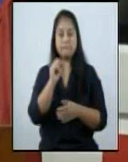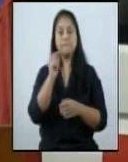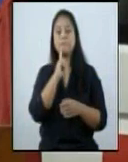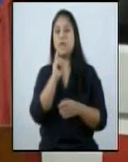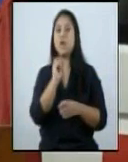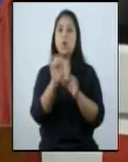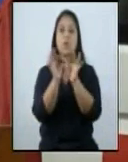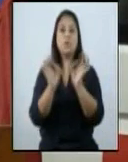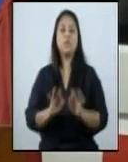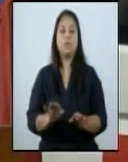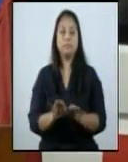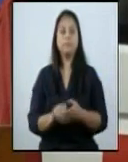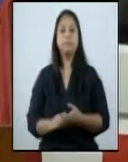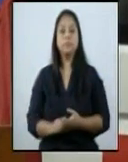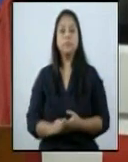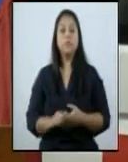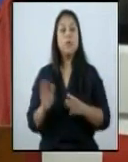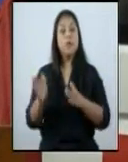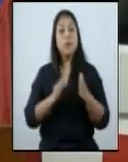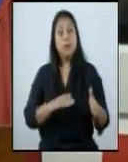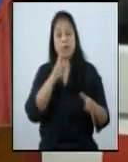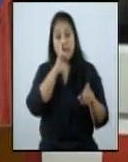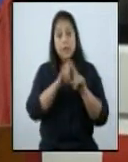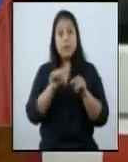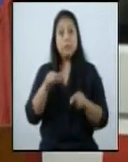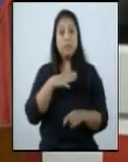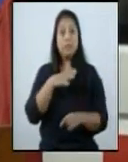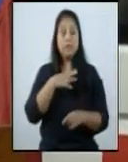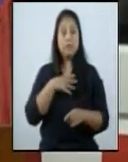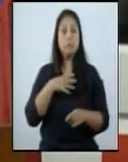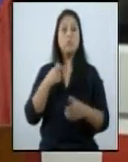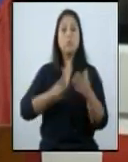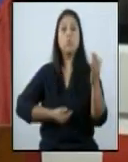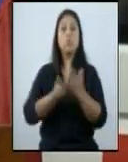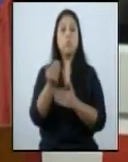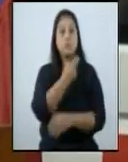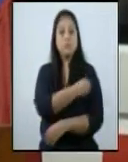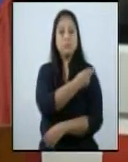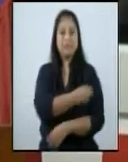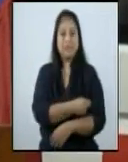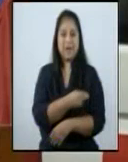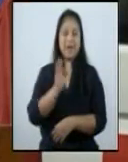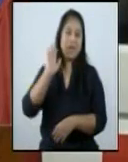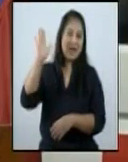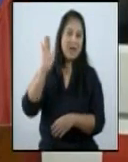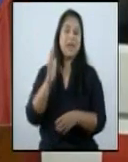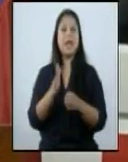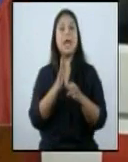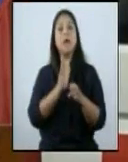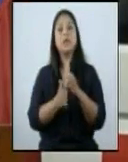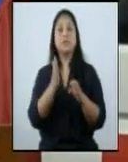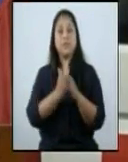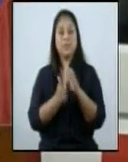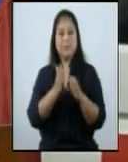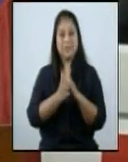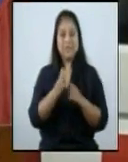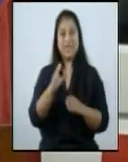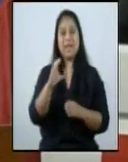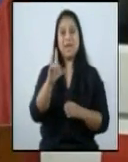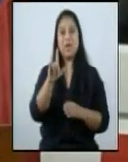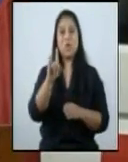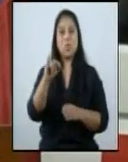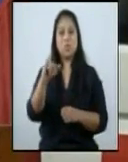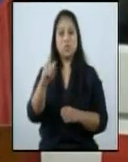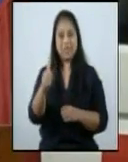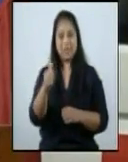están siendo atendidos. Pero además de eso, tenemos la inauguración del hospital en Santa Lucía, Cochumalhuapa, el quinto hospital que vamos a